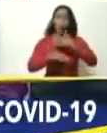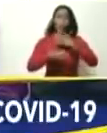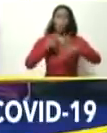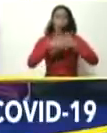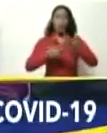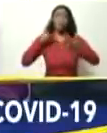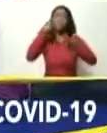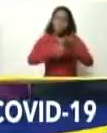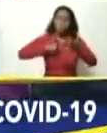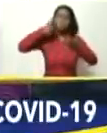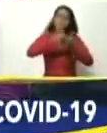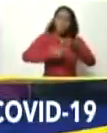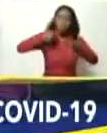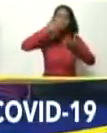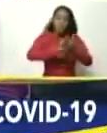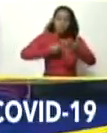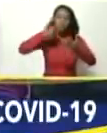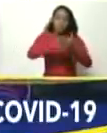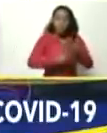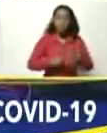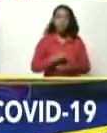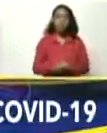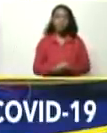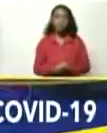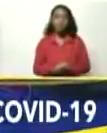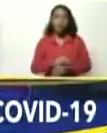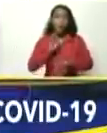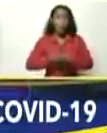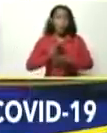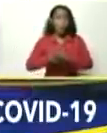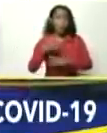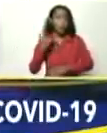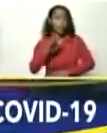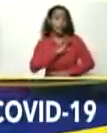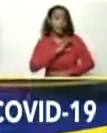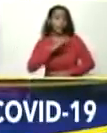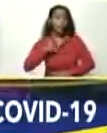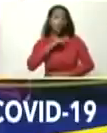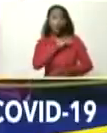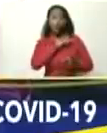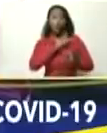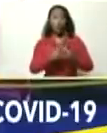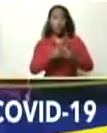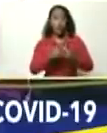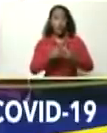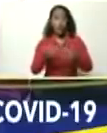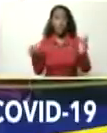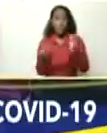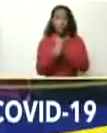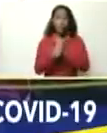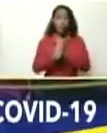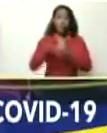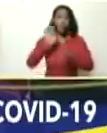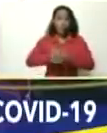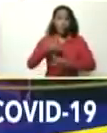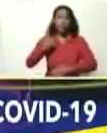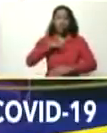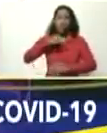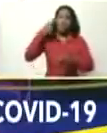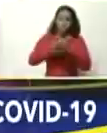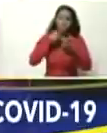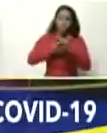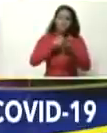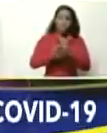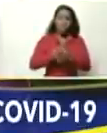guerreando, vamos bregando. Y porque tenemos nuestra voluntad de que las conseguíamos, porque las conseguíamos y